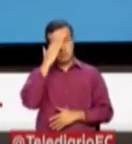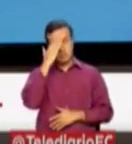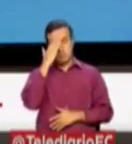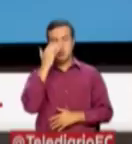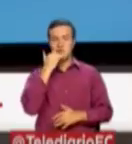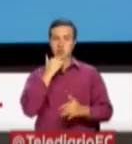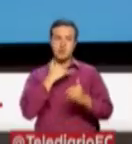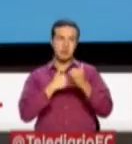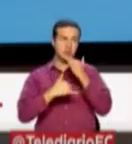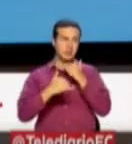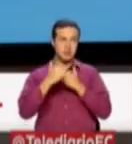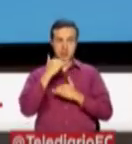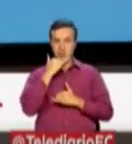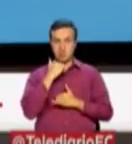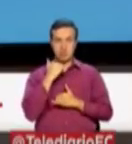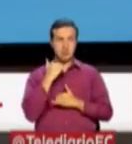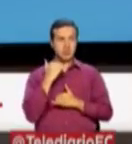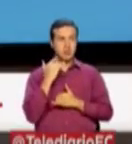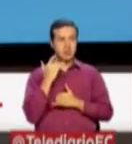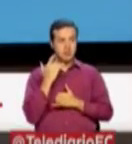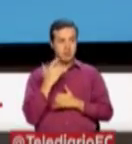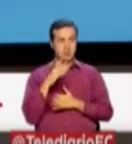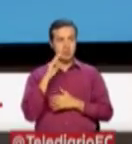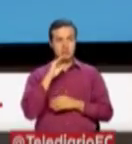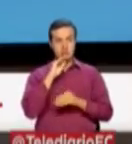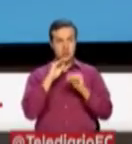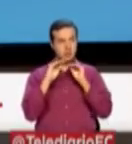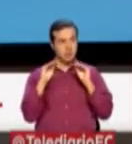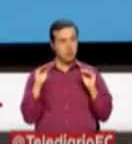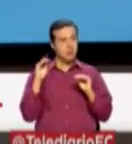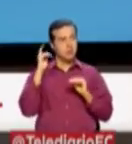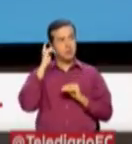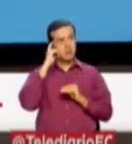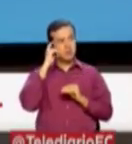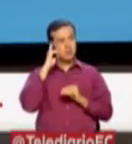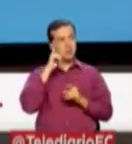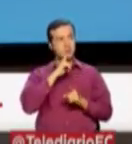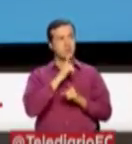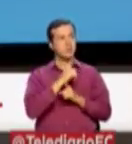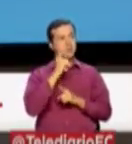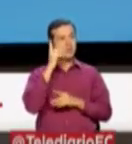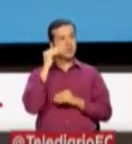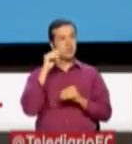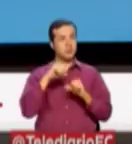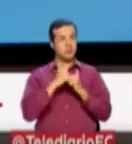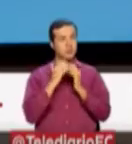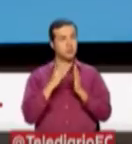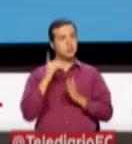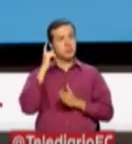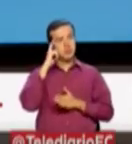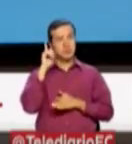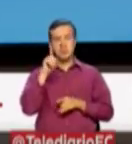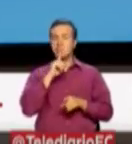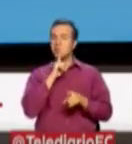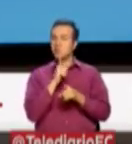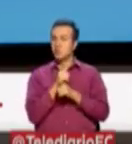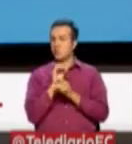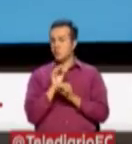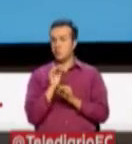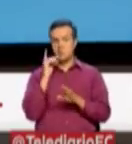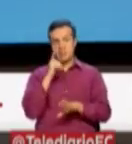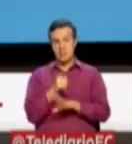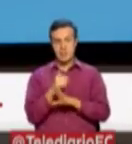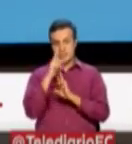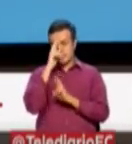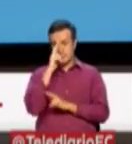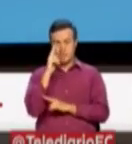del alcance de ese mandato por lo tanto creo que es procedente creemos muchos asambleístas que es procedente que exijamos que